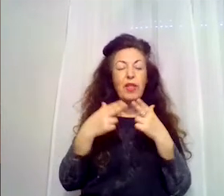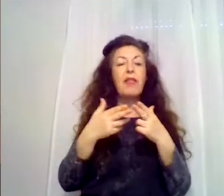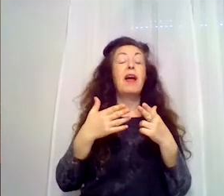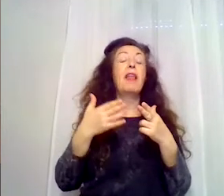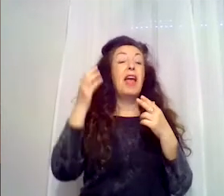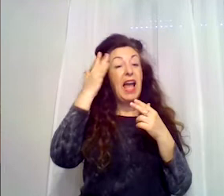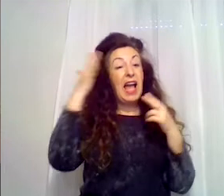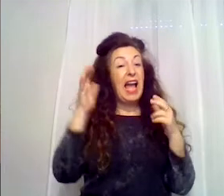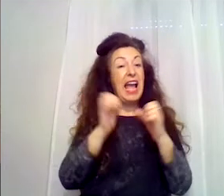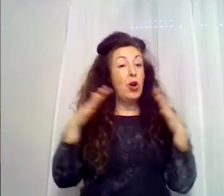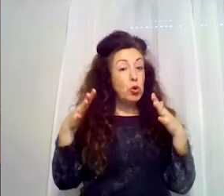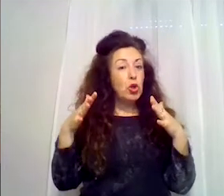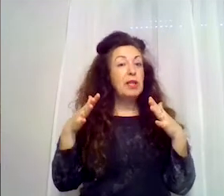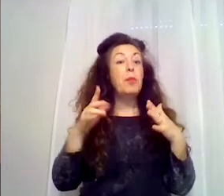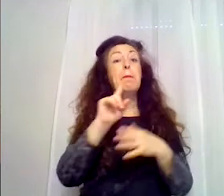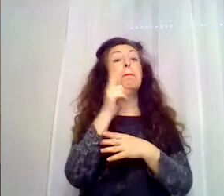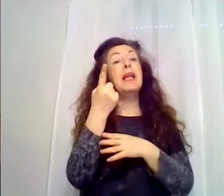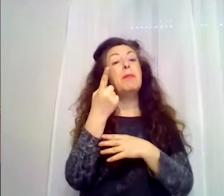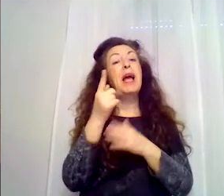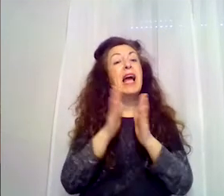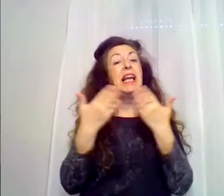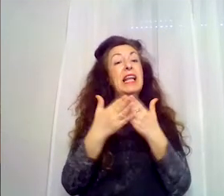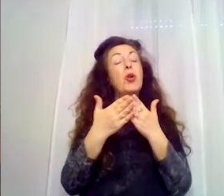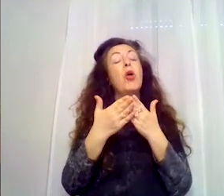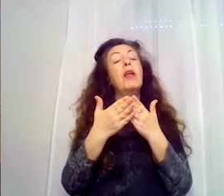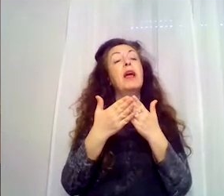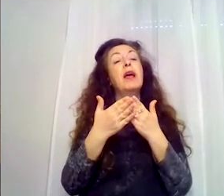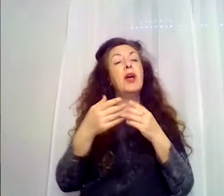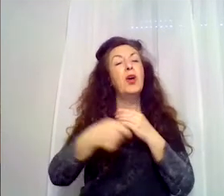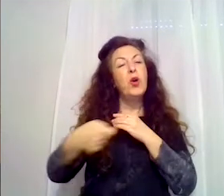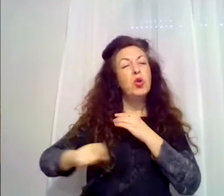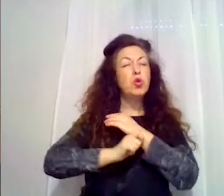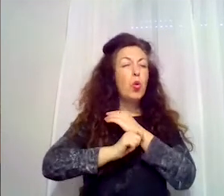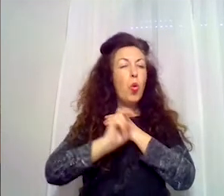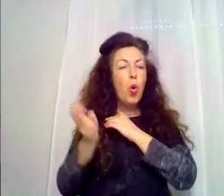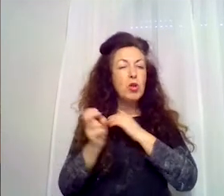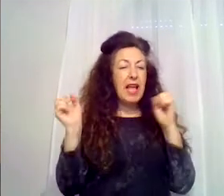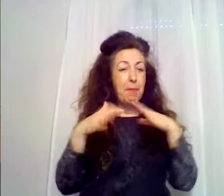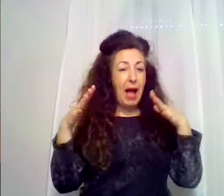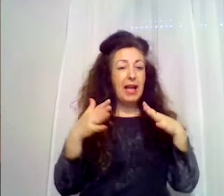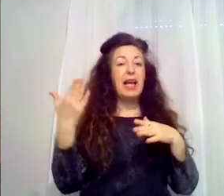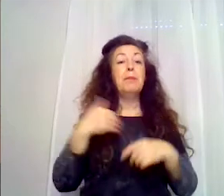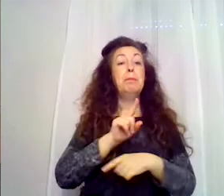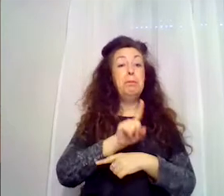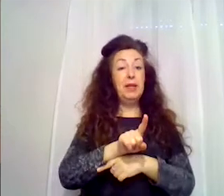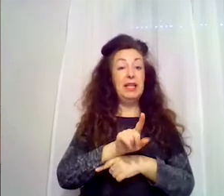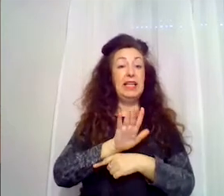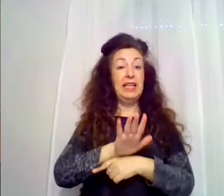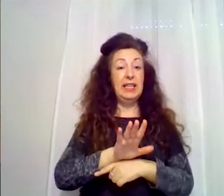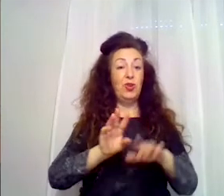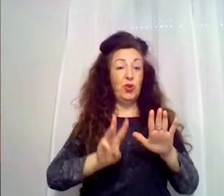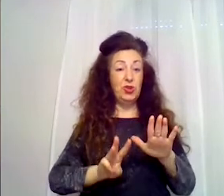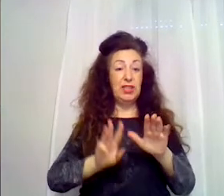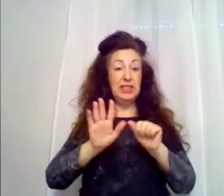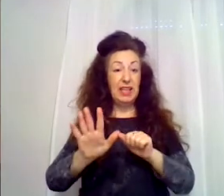Jesucristo era homosexual, que Moisés en realidad era un ilusionista. Esto entra también, a mí que